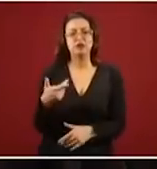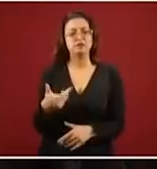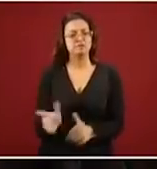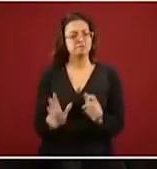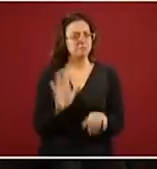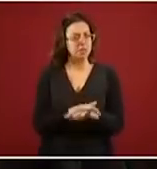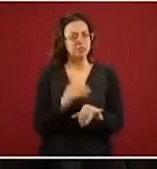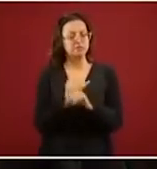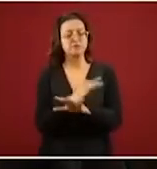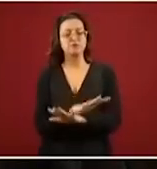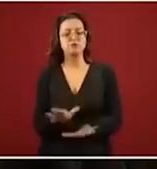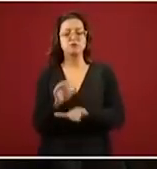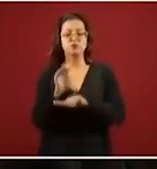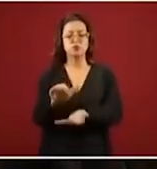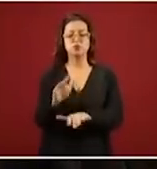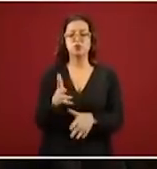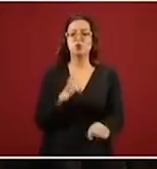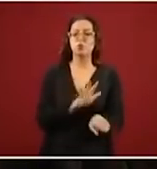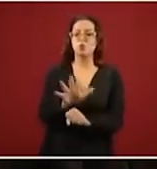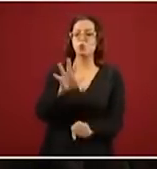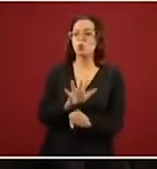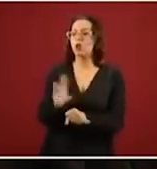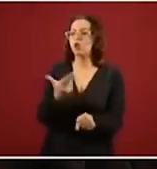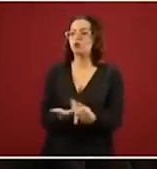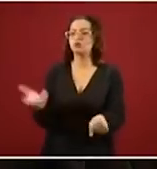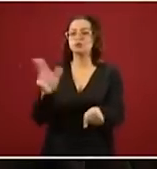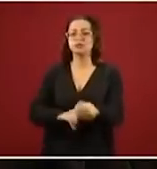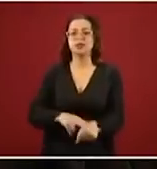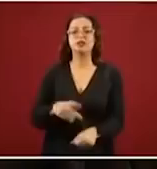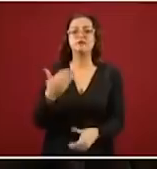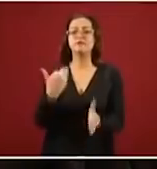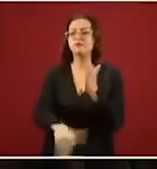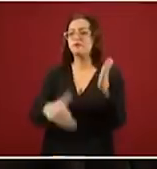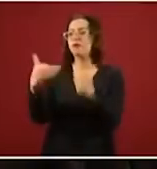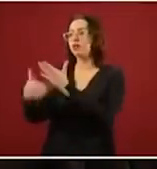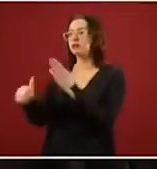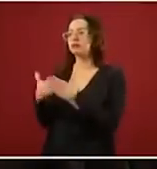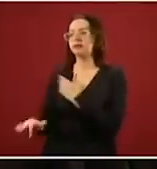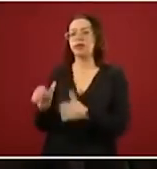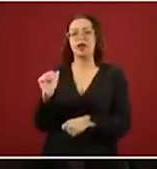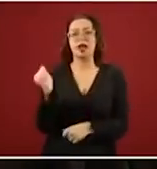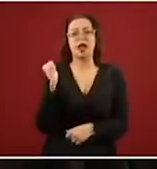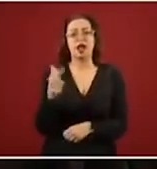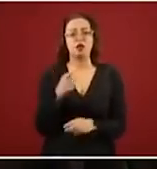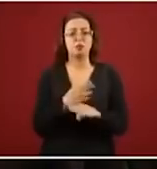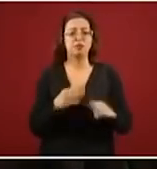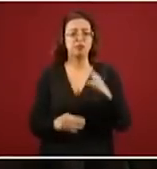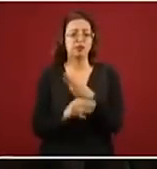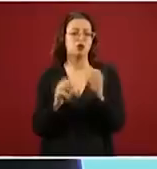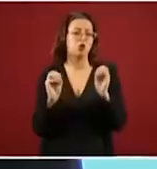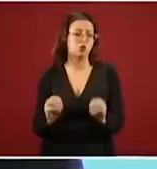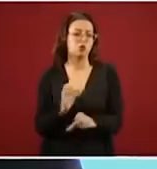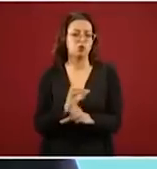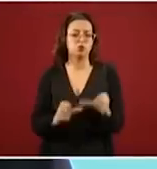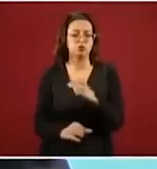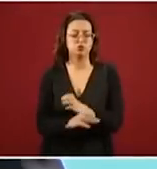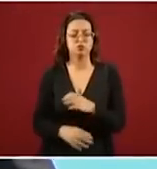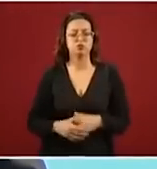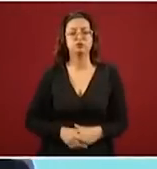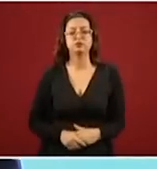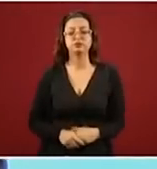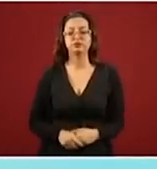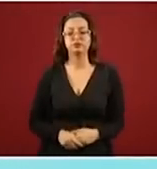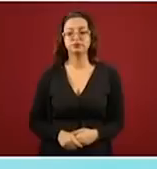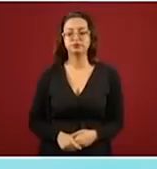tienen información al respecto de qué clínicas en efecto les está faltando este tipo de materiales o ese tipo de insumos si hay un